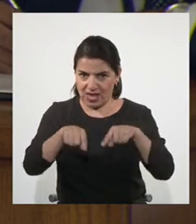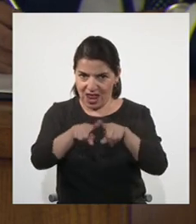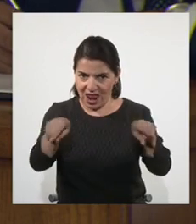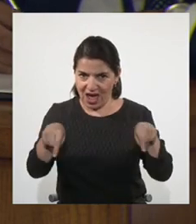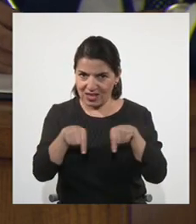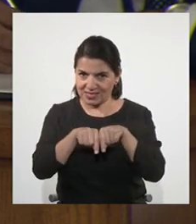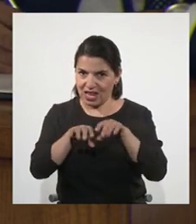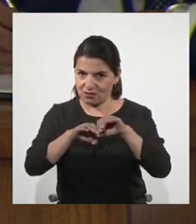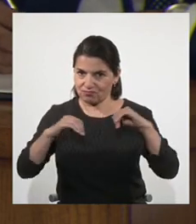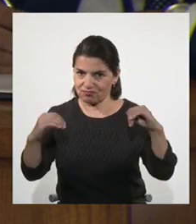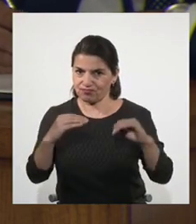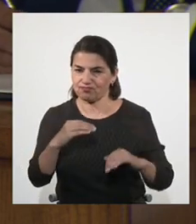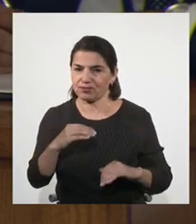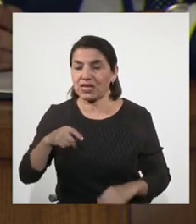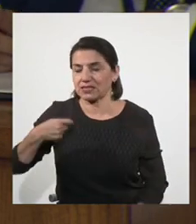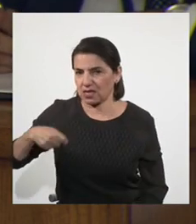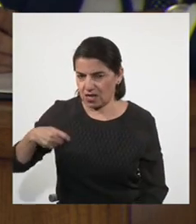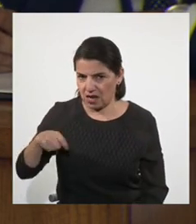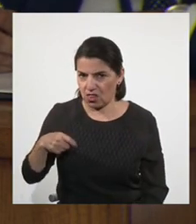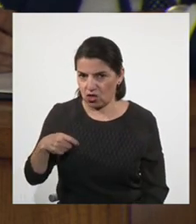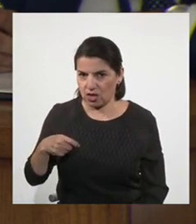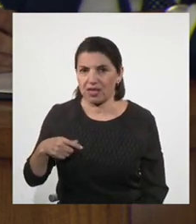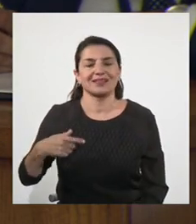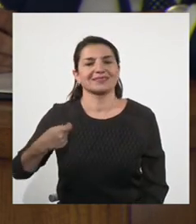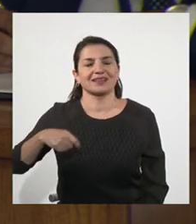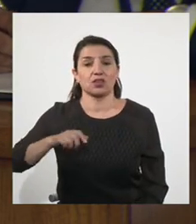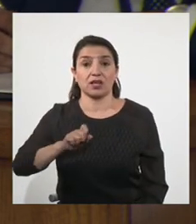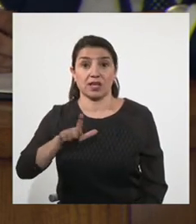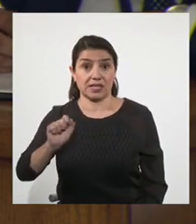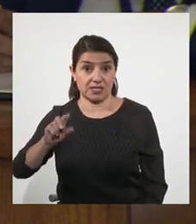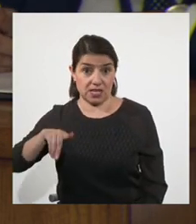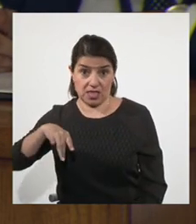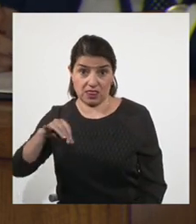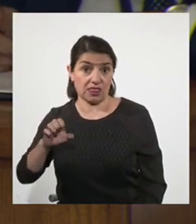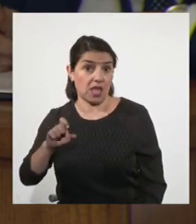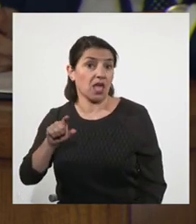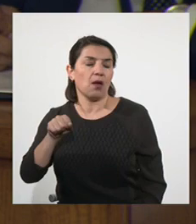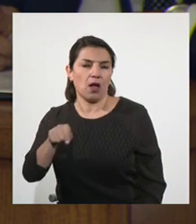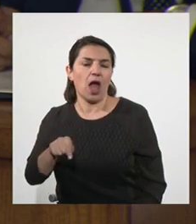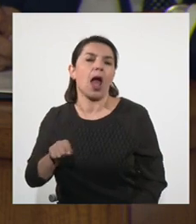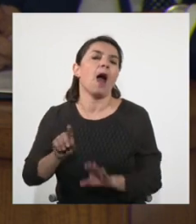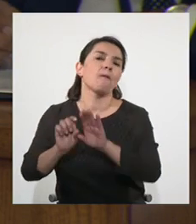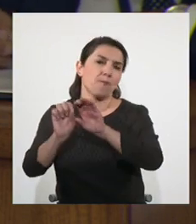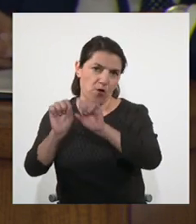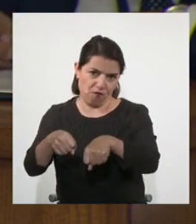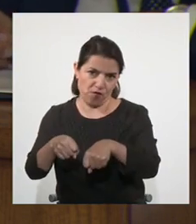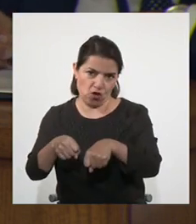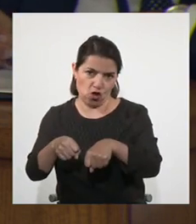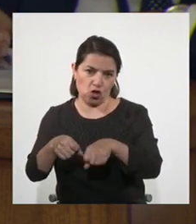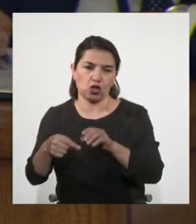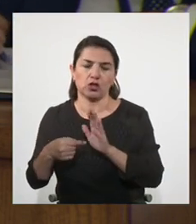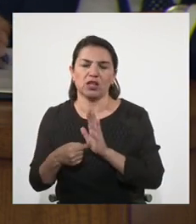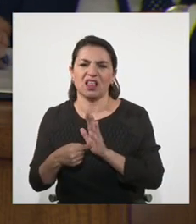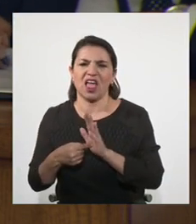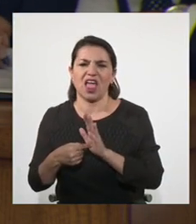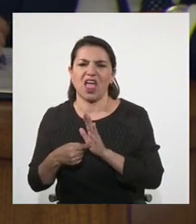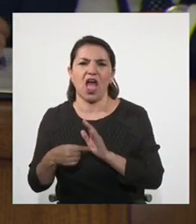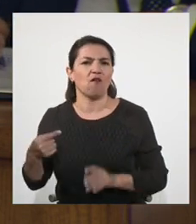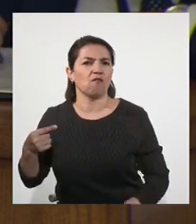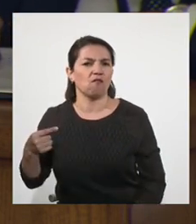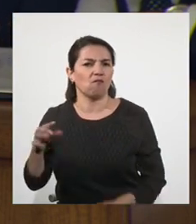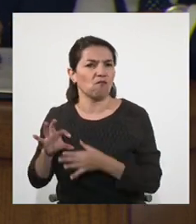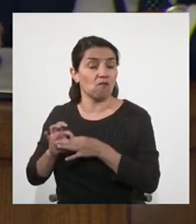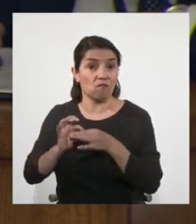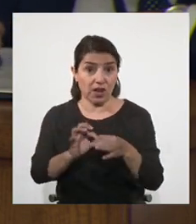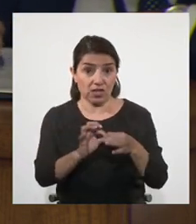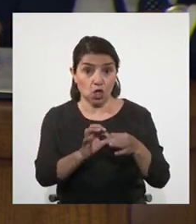se aprobó la indicación presentada por la senadora Isabel Allende. El efecto jurídico que tenga esa votación es otro tema, pero no tiene que ver